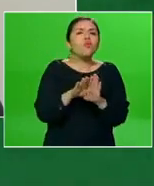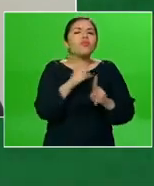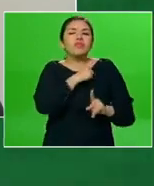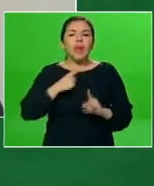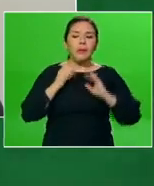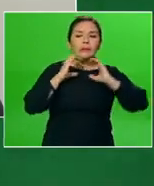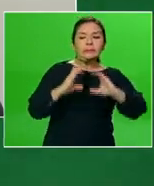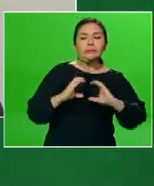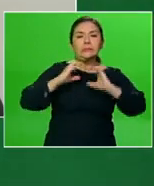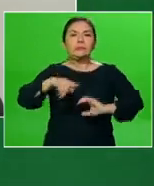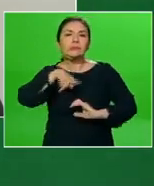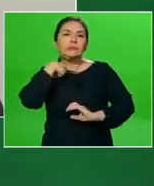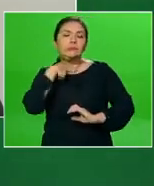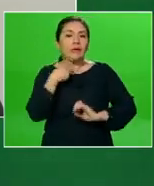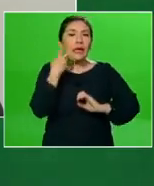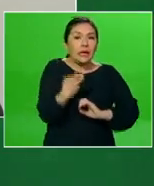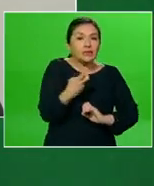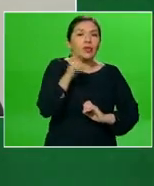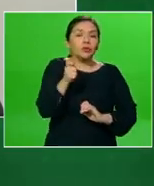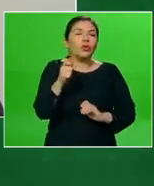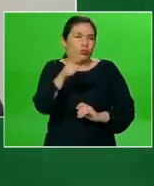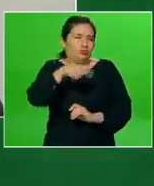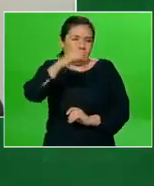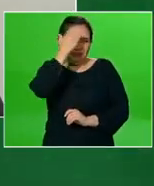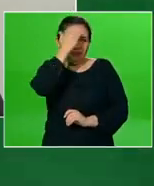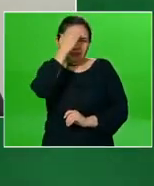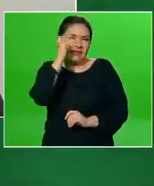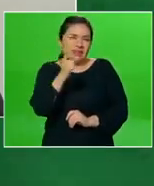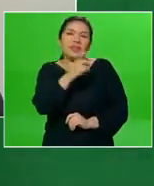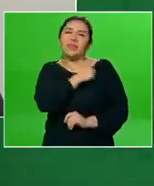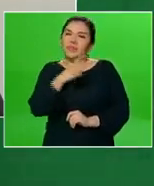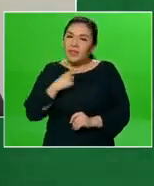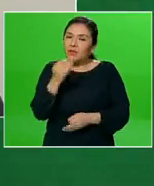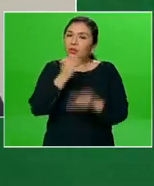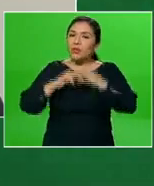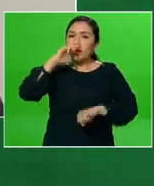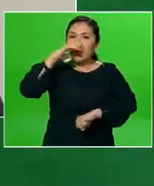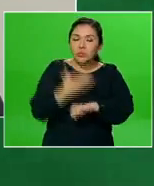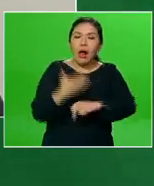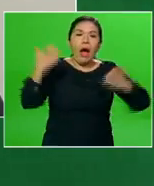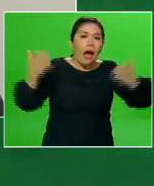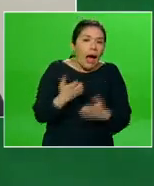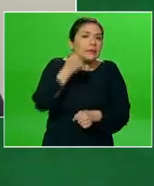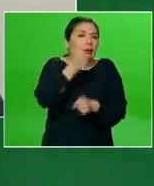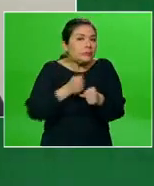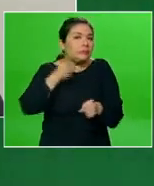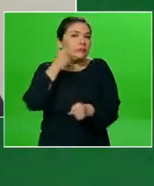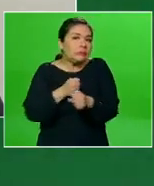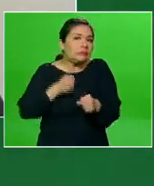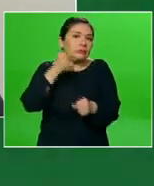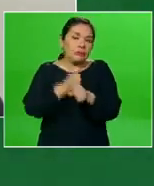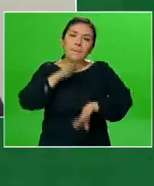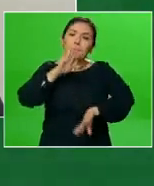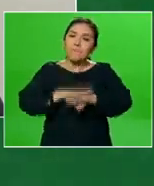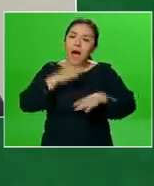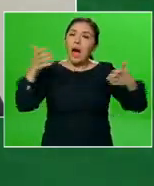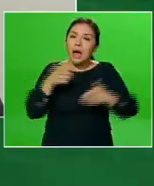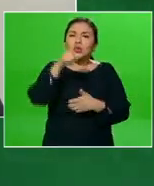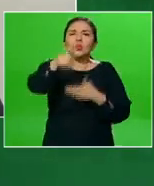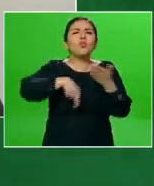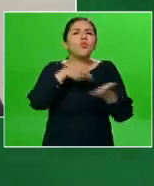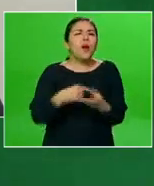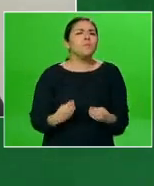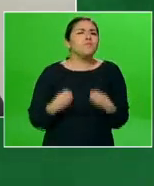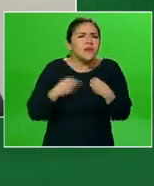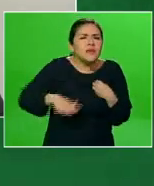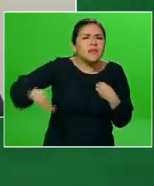y mitigación que todos las conocemos y que todos día con día estamos implementando ahí en el lugar donde vivimos ahí